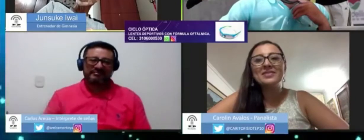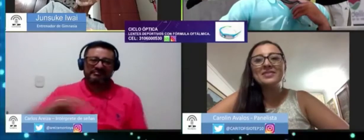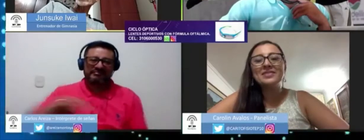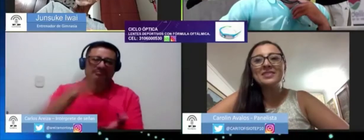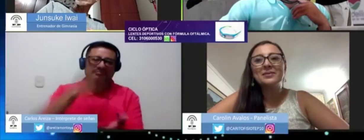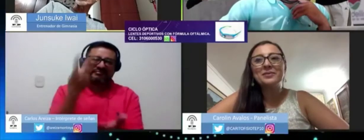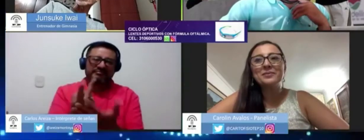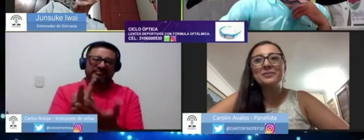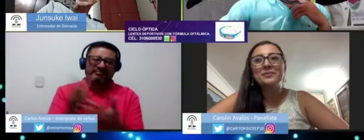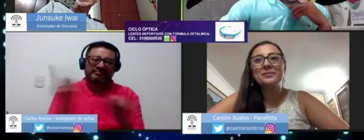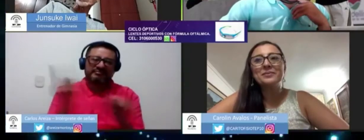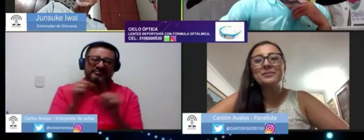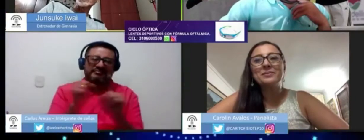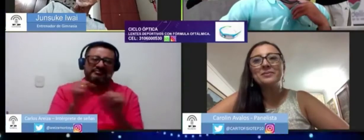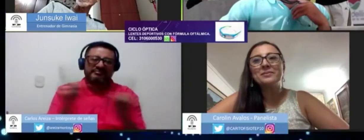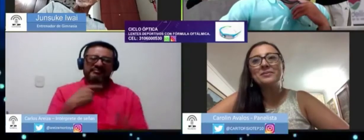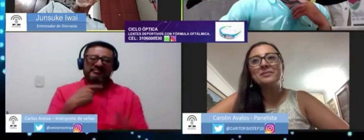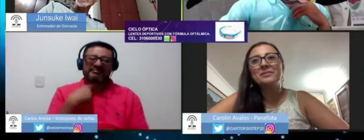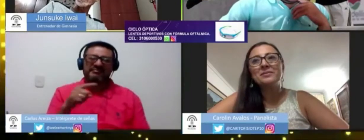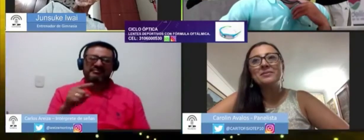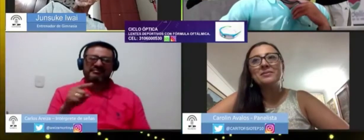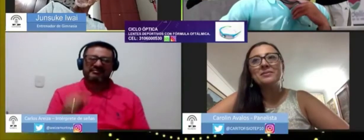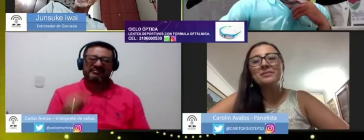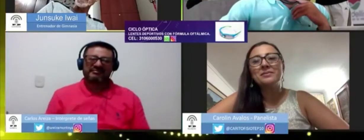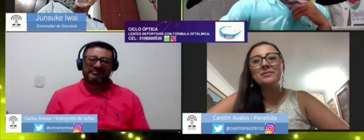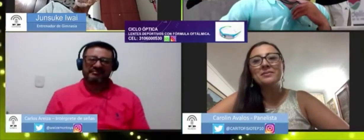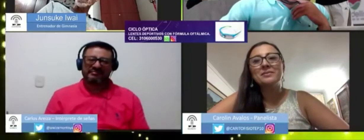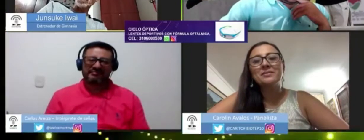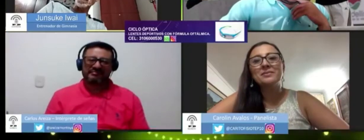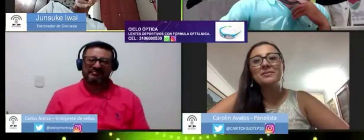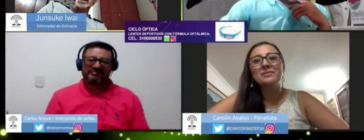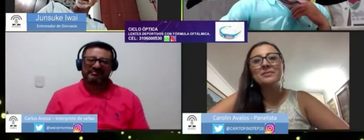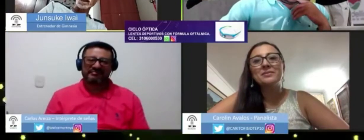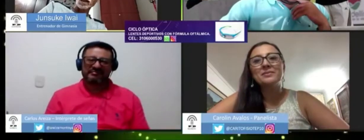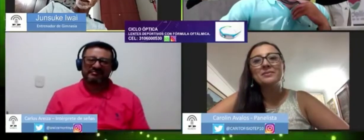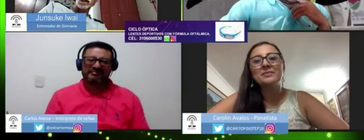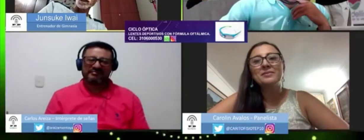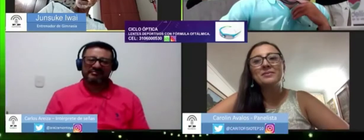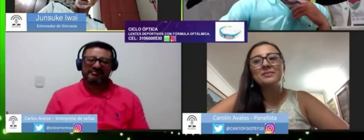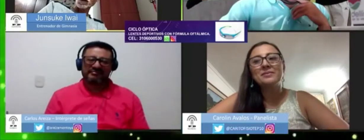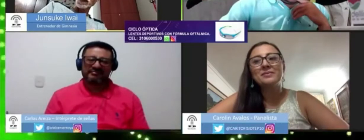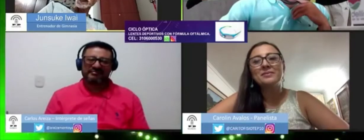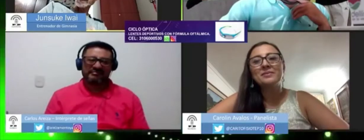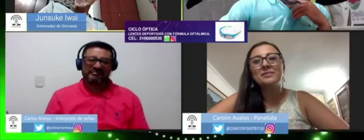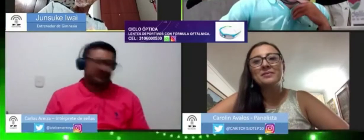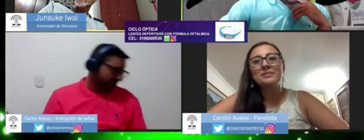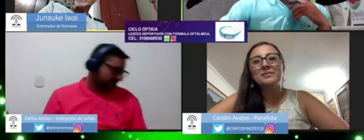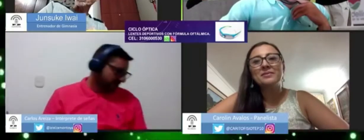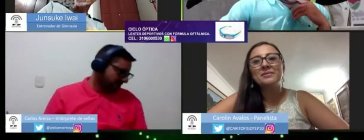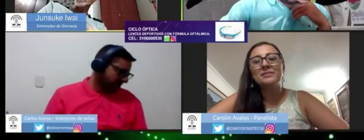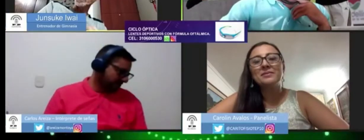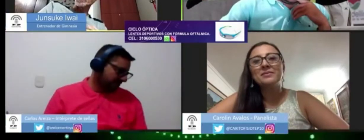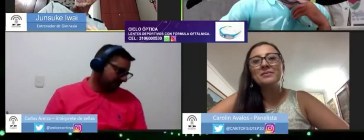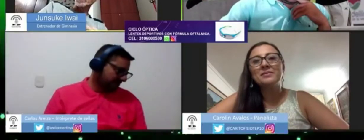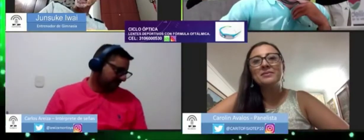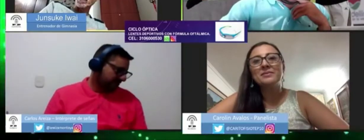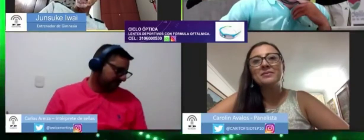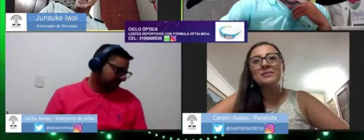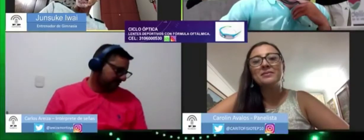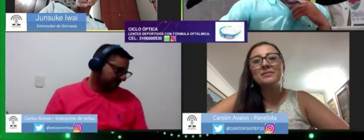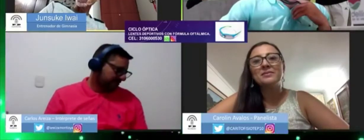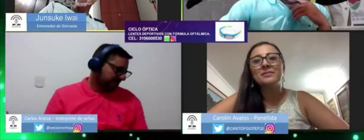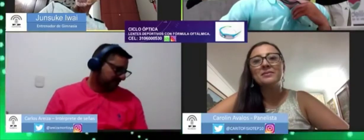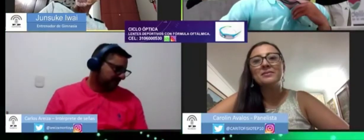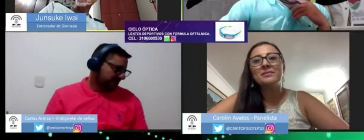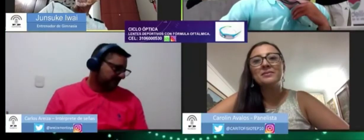no alcanzó entrenar en gimnasia con seriedad porque